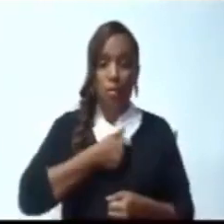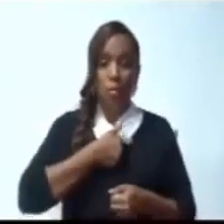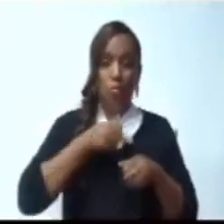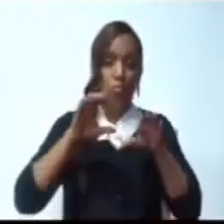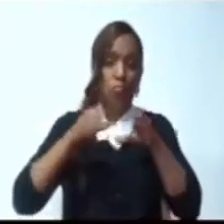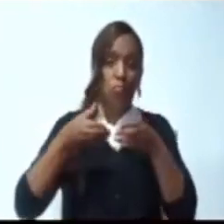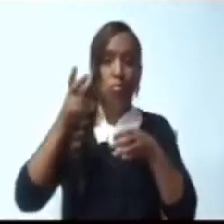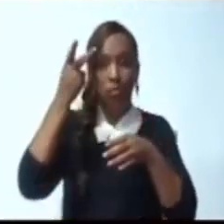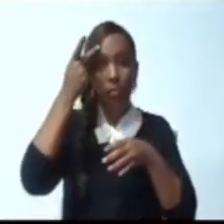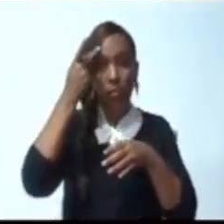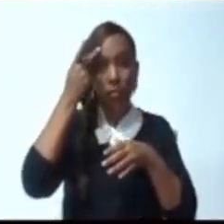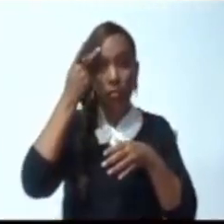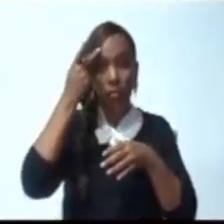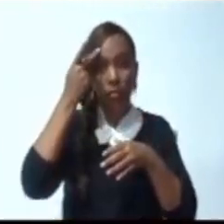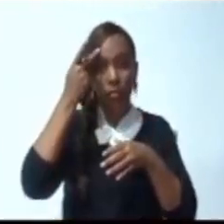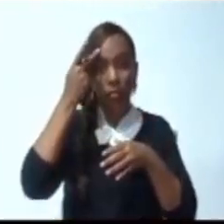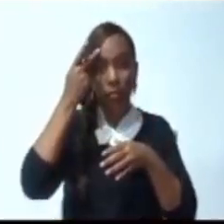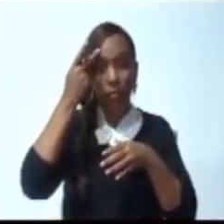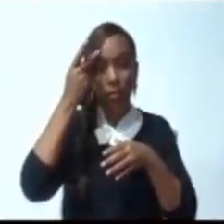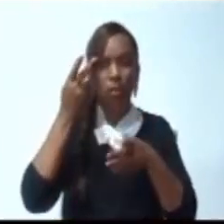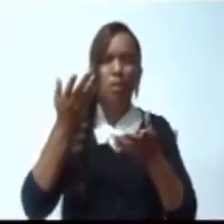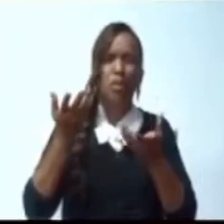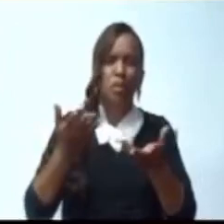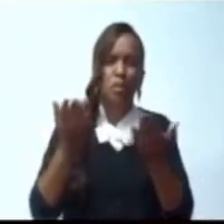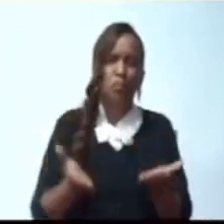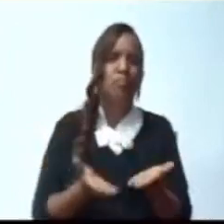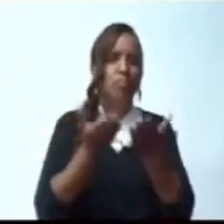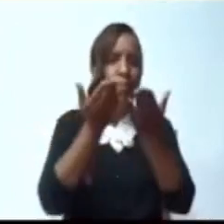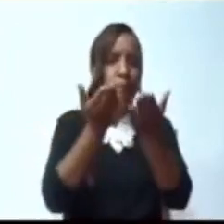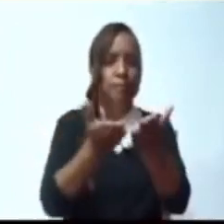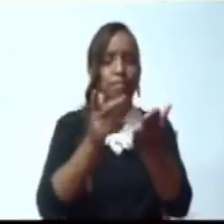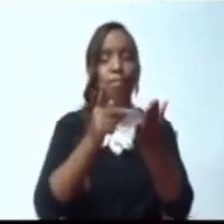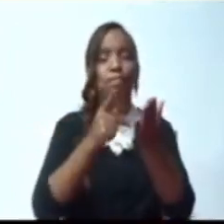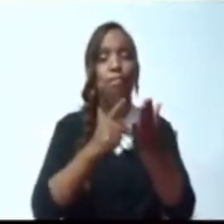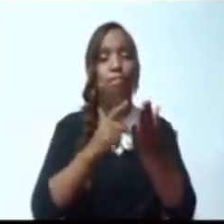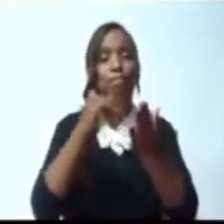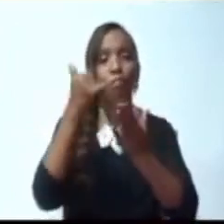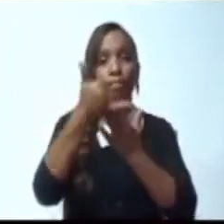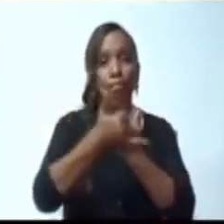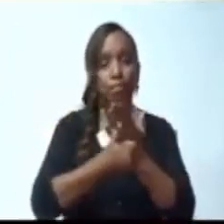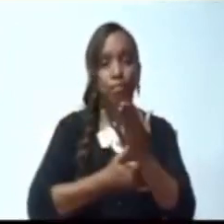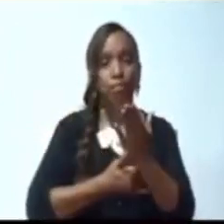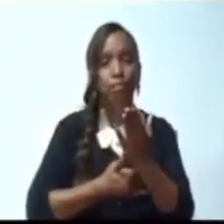acojamos la propuesta del distinguido colega